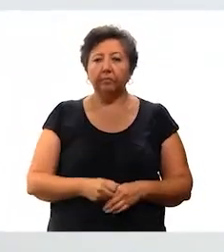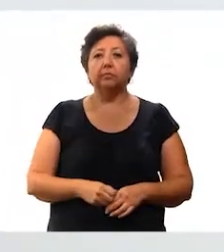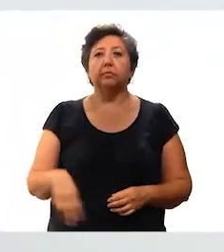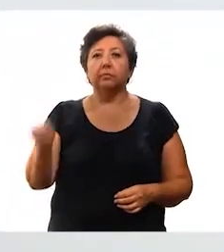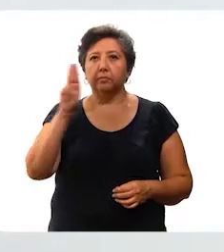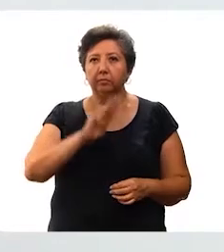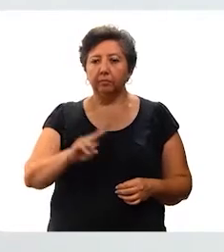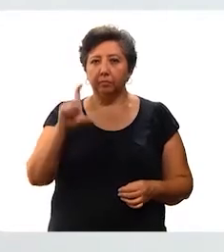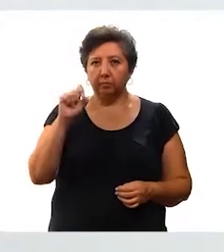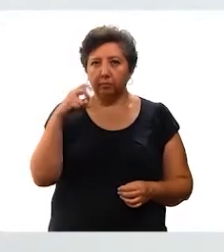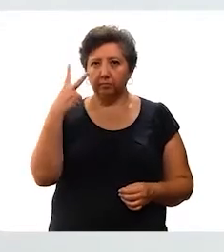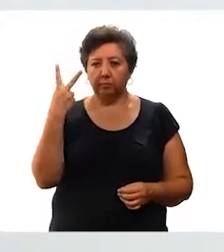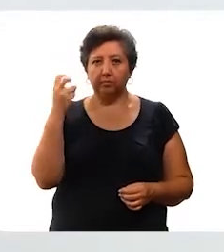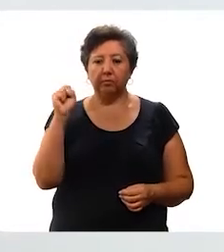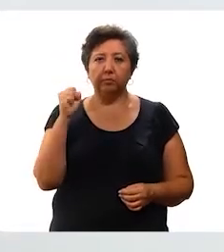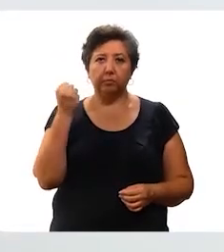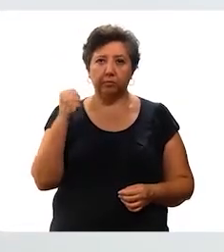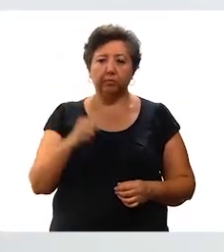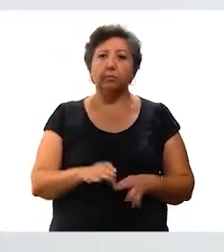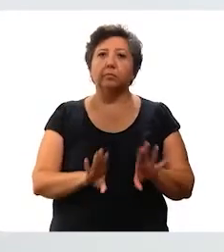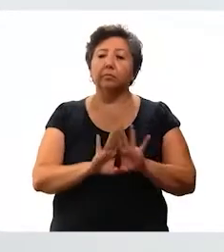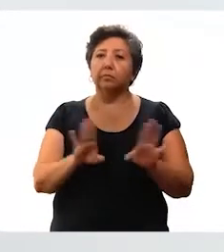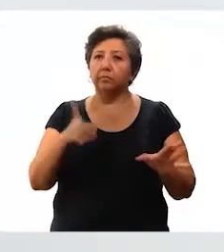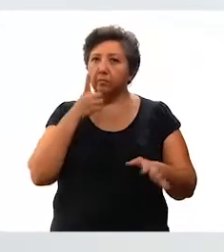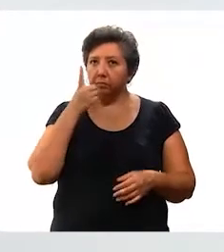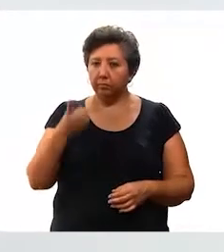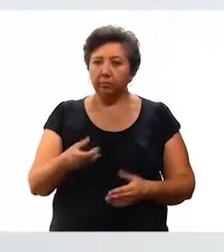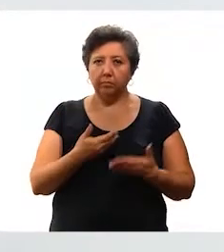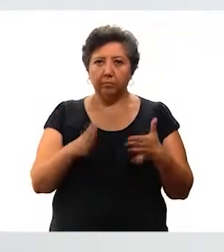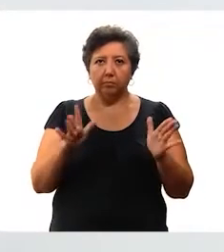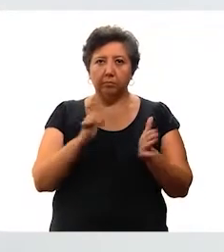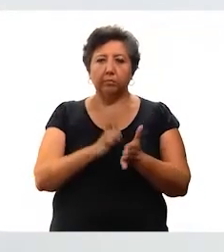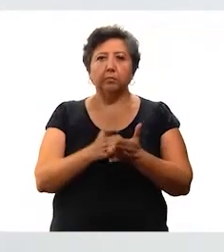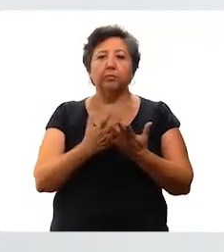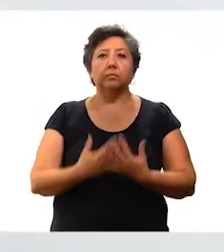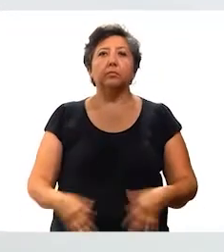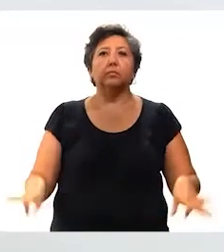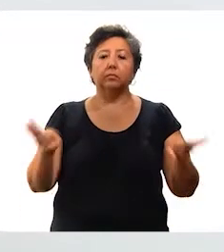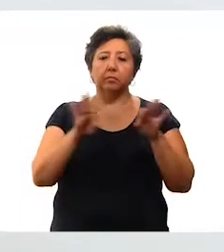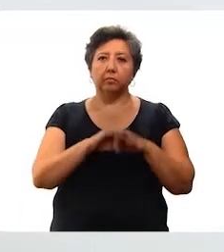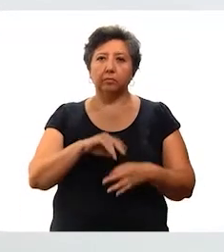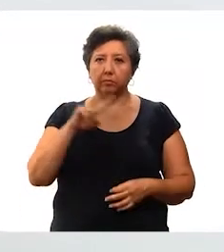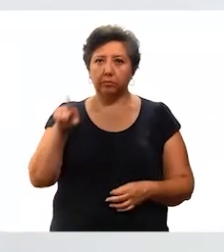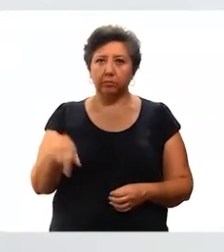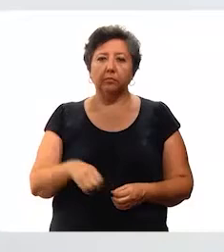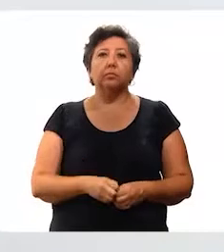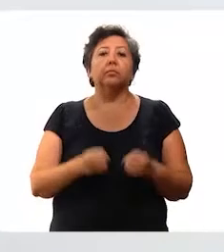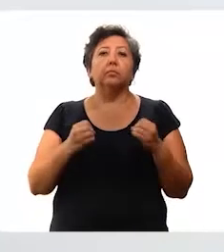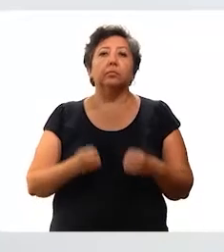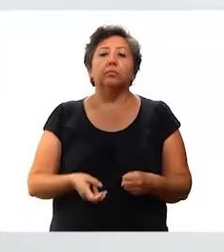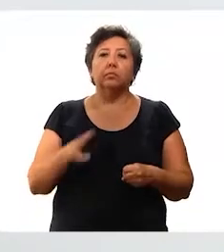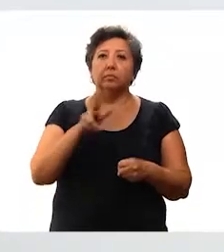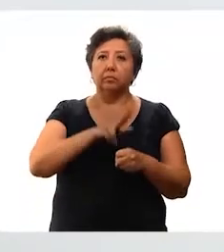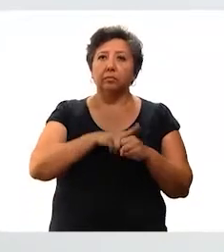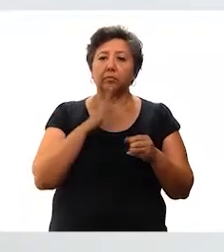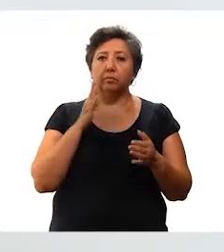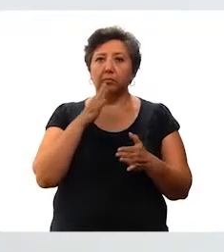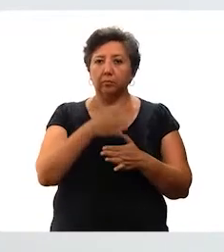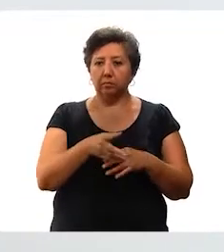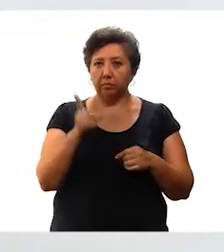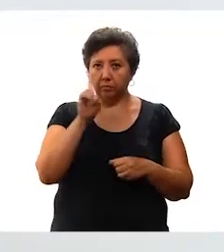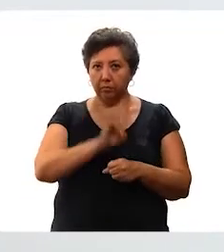parte médico de este miércoles 22 de septiembre. Como se ha señalado, en la reapertura económica los datos más importantes son la